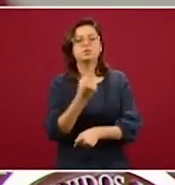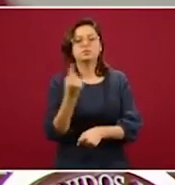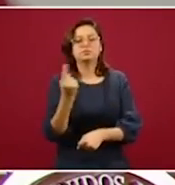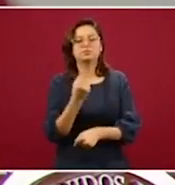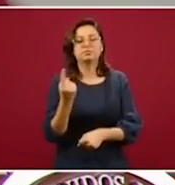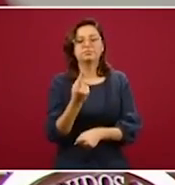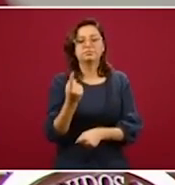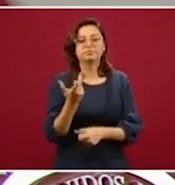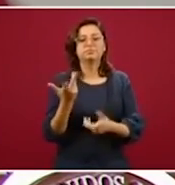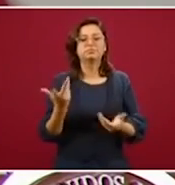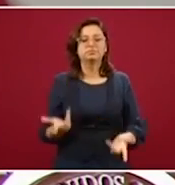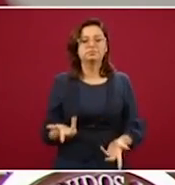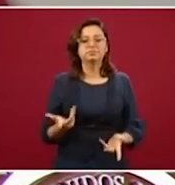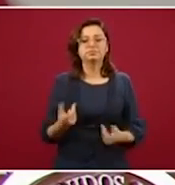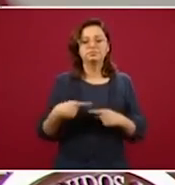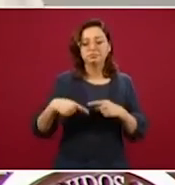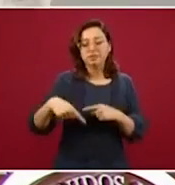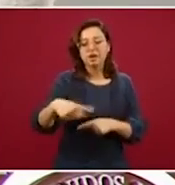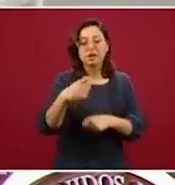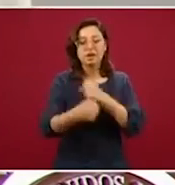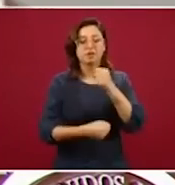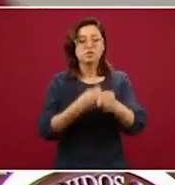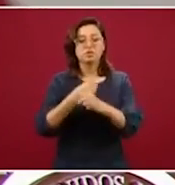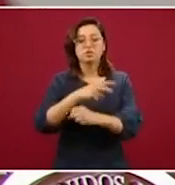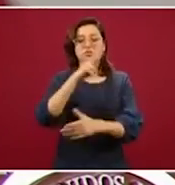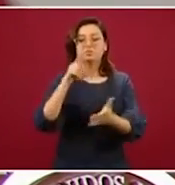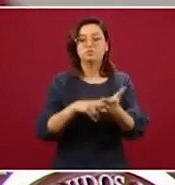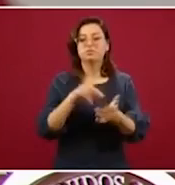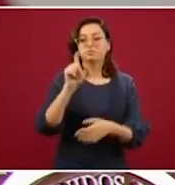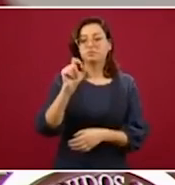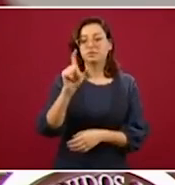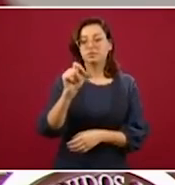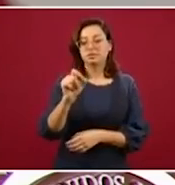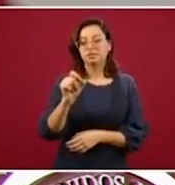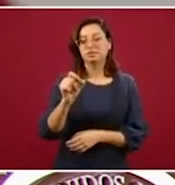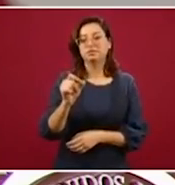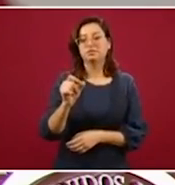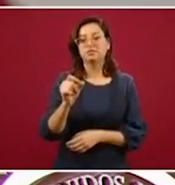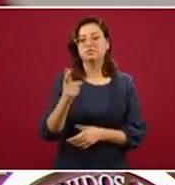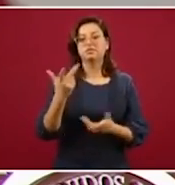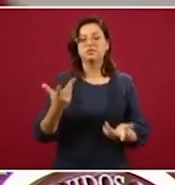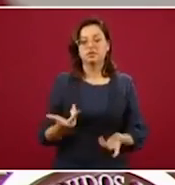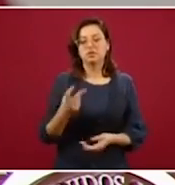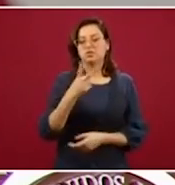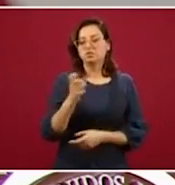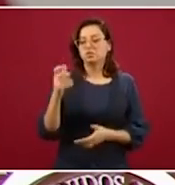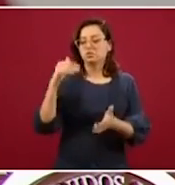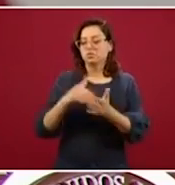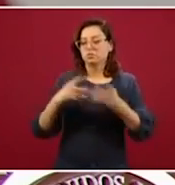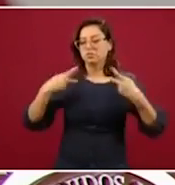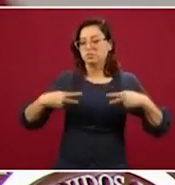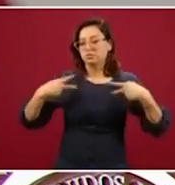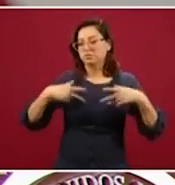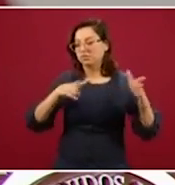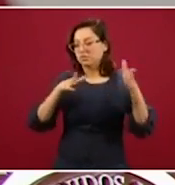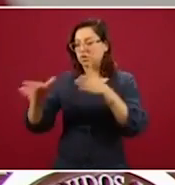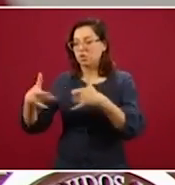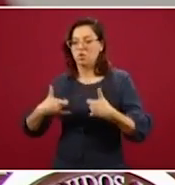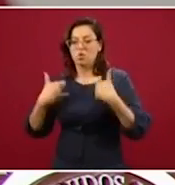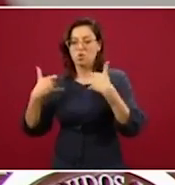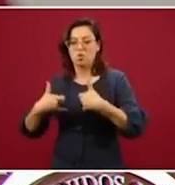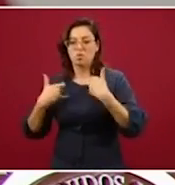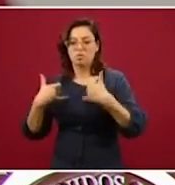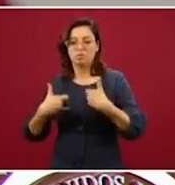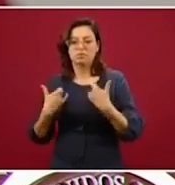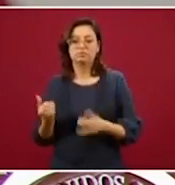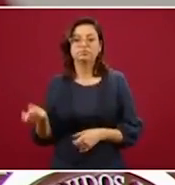que estamos apartando para este año viene de las 200,000 personas para jóvenes construyendo el futuro. Y efectivamente en